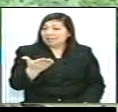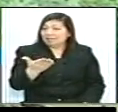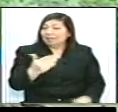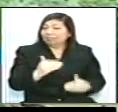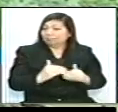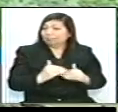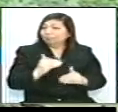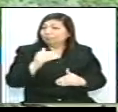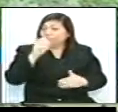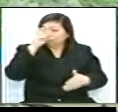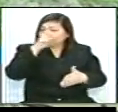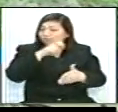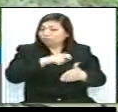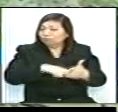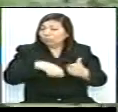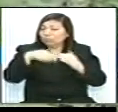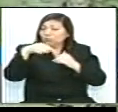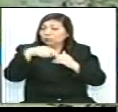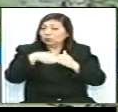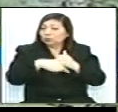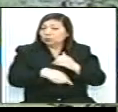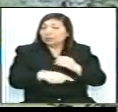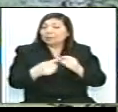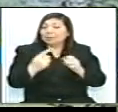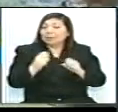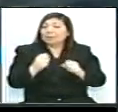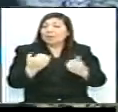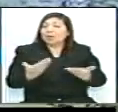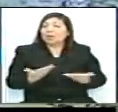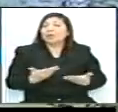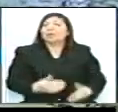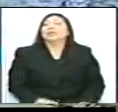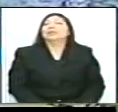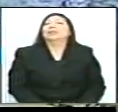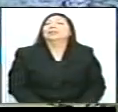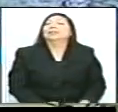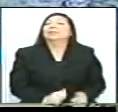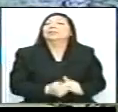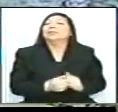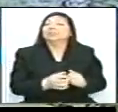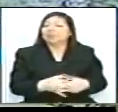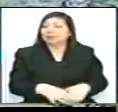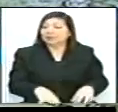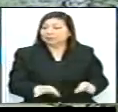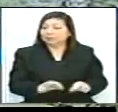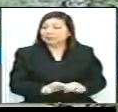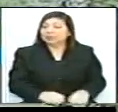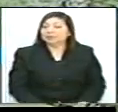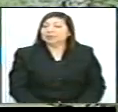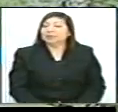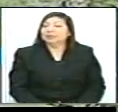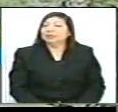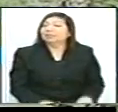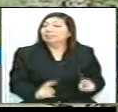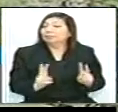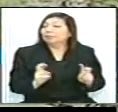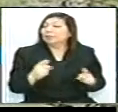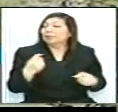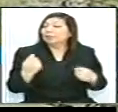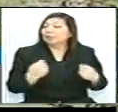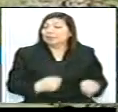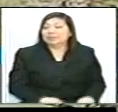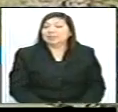macrorregión sur, que hoy por hoy requiere de una reforma importante. El tema del